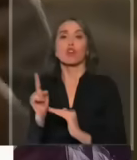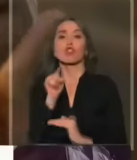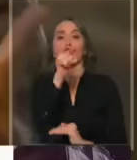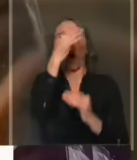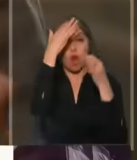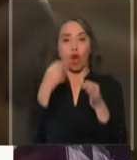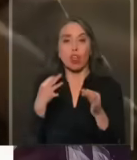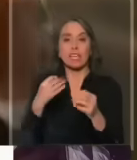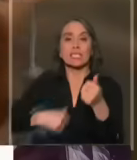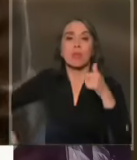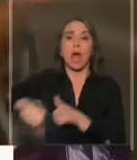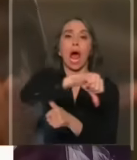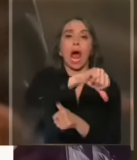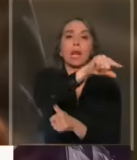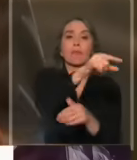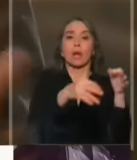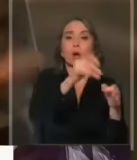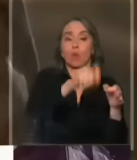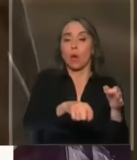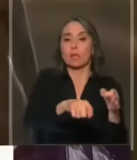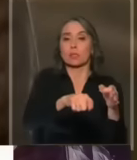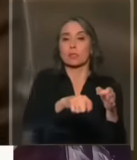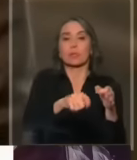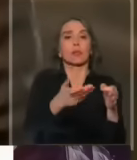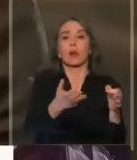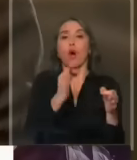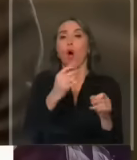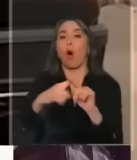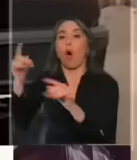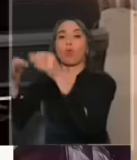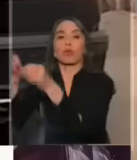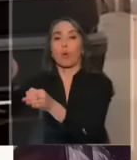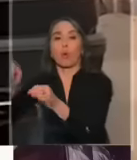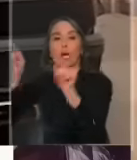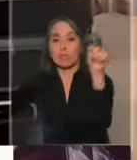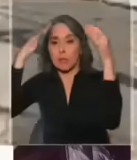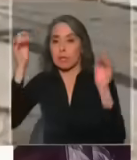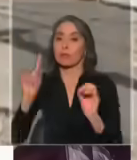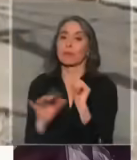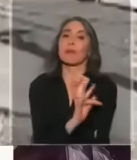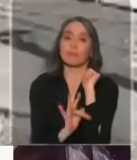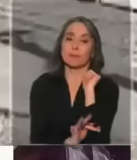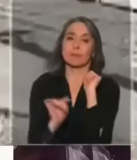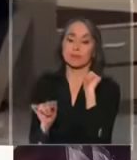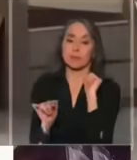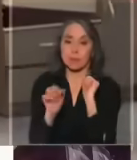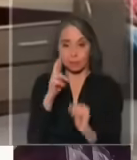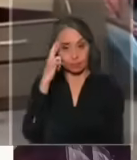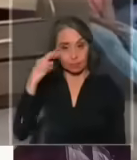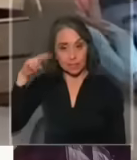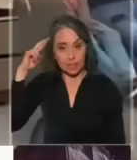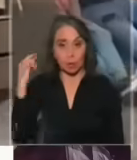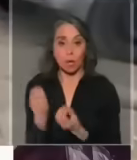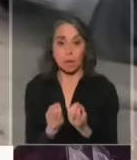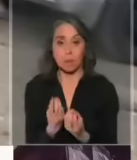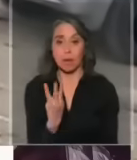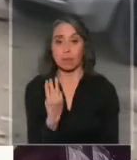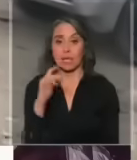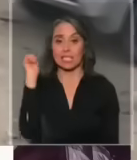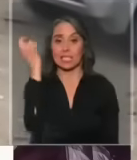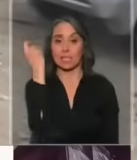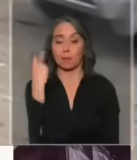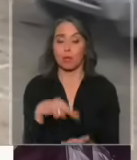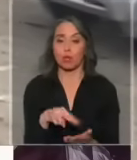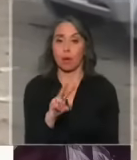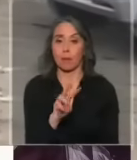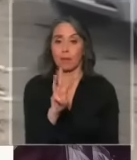a la decisión, que puede ser muy dispar, de un juez o de otro juez. Cabe recordar lo ocurrido el 13 de septiembre